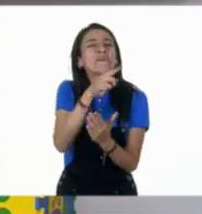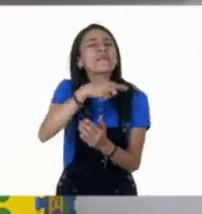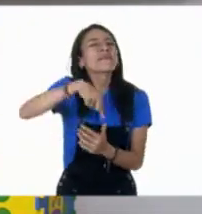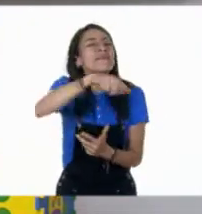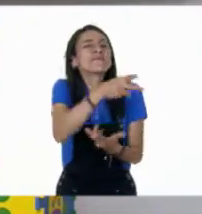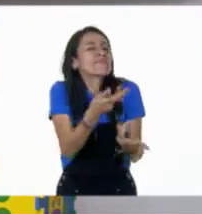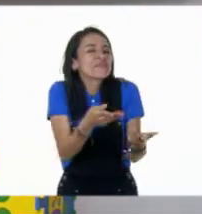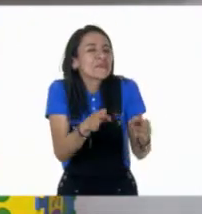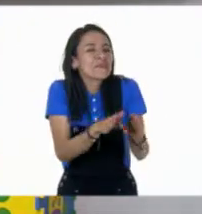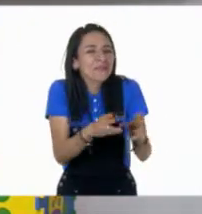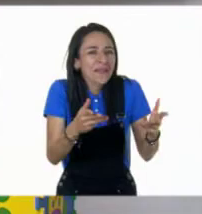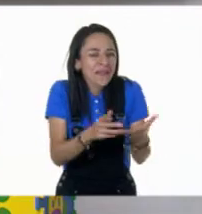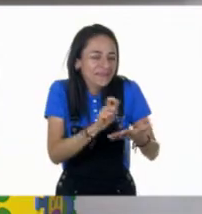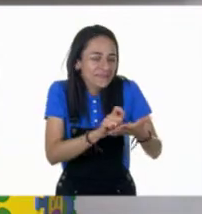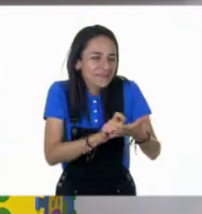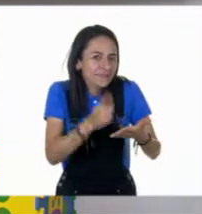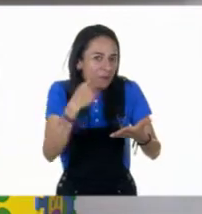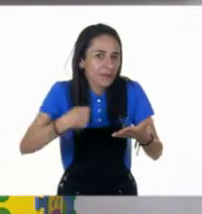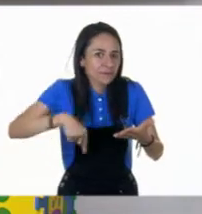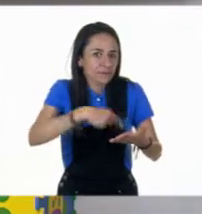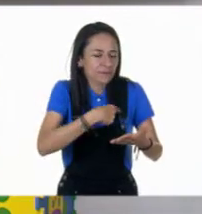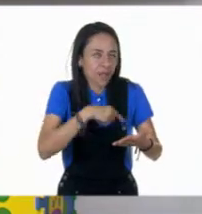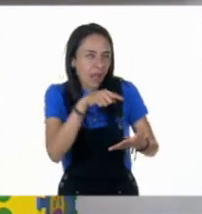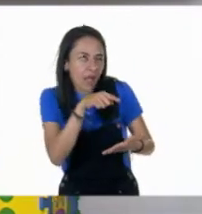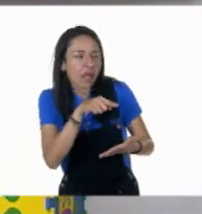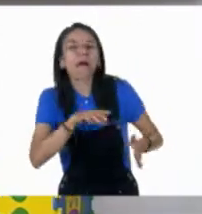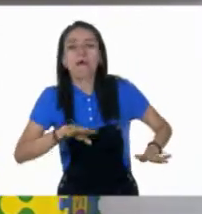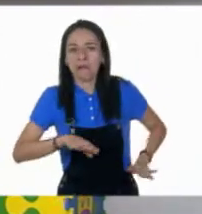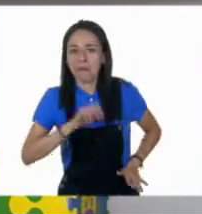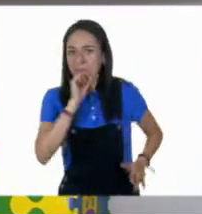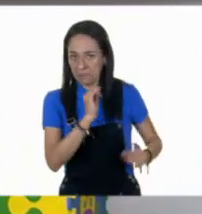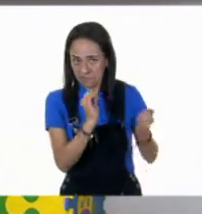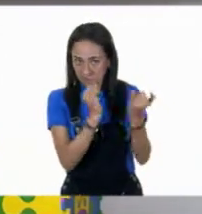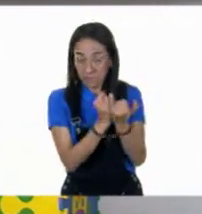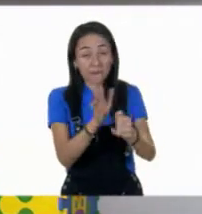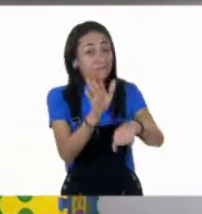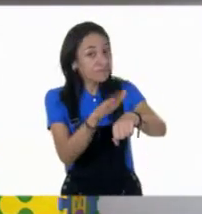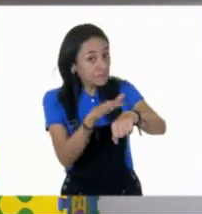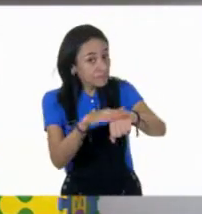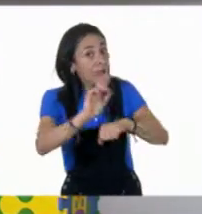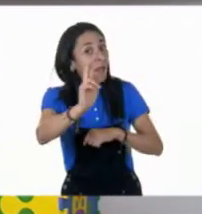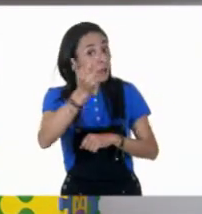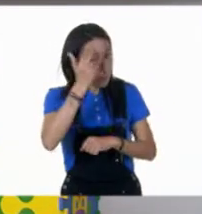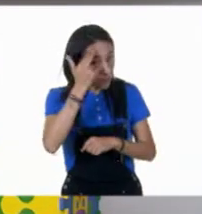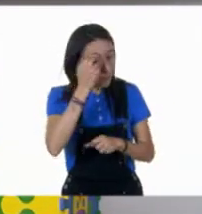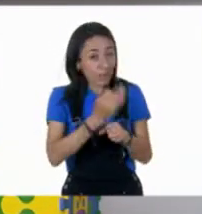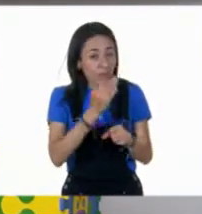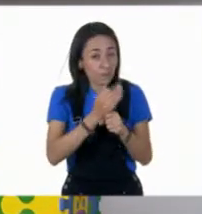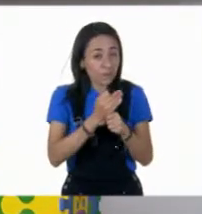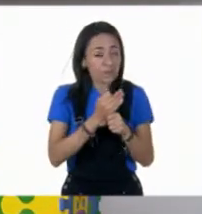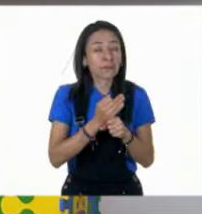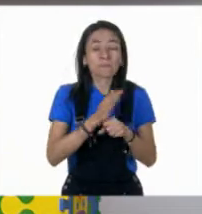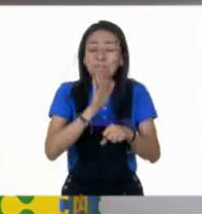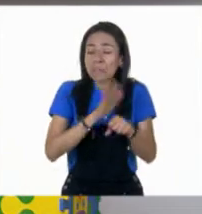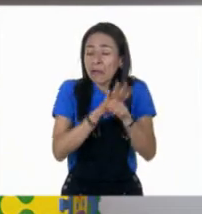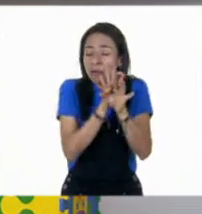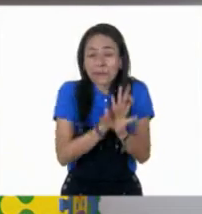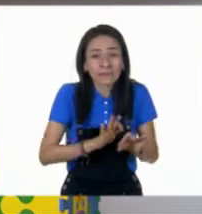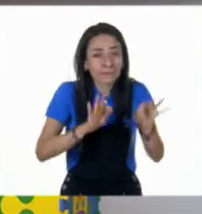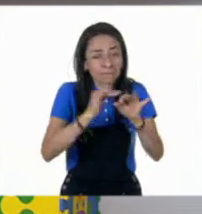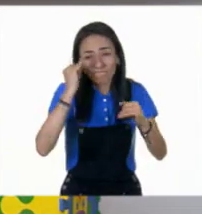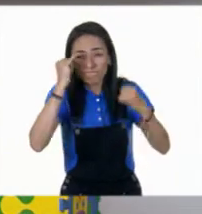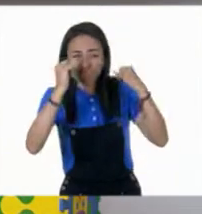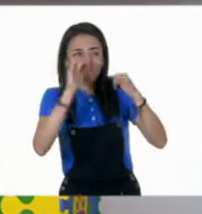hacer nosotros. Recuerden que vamos a conservar algunas ideas principales. De acuerdo. Para que sea muy concreto y